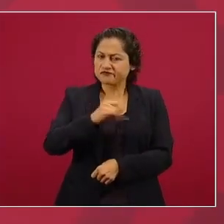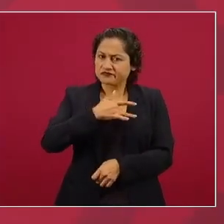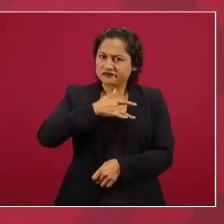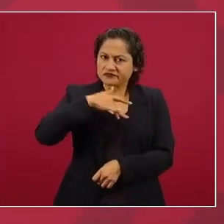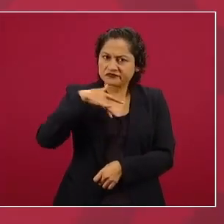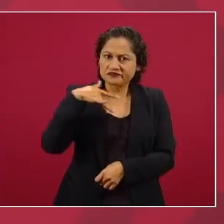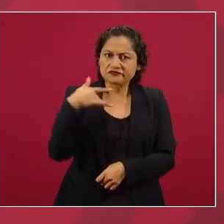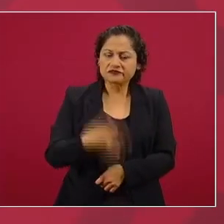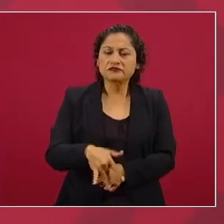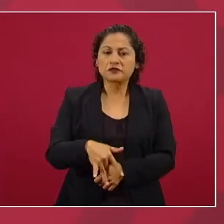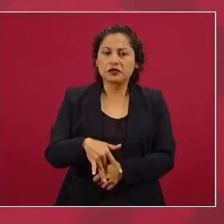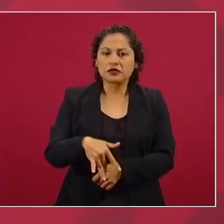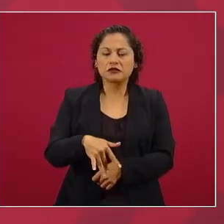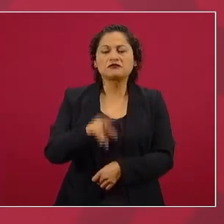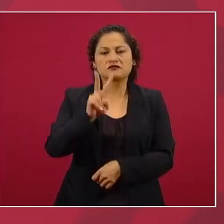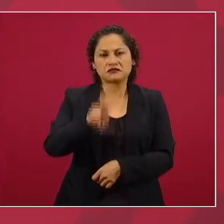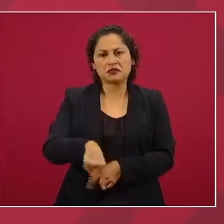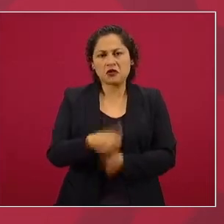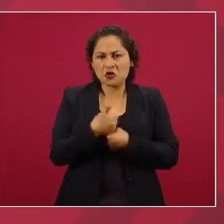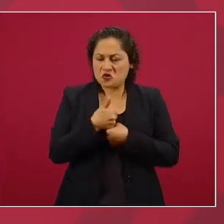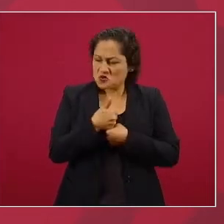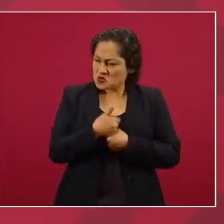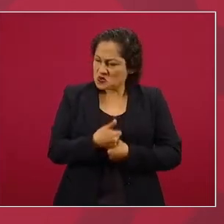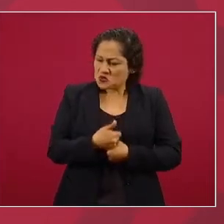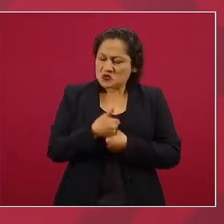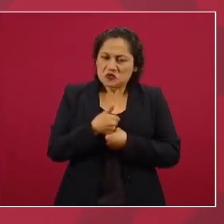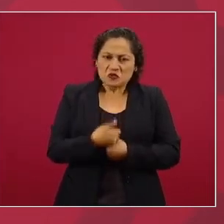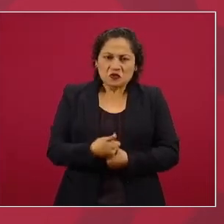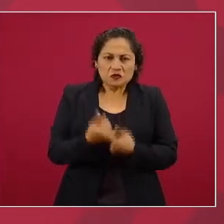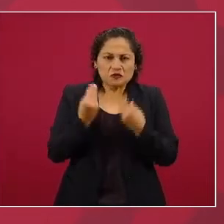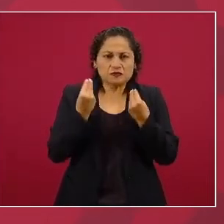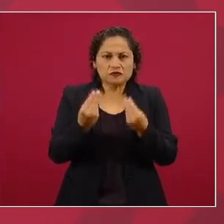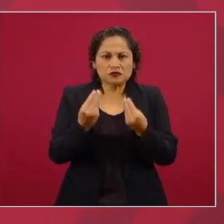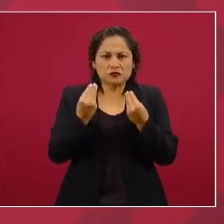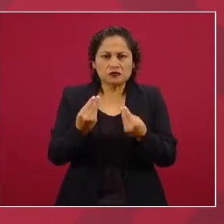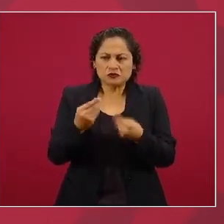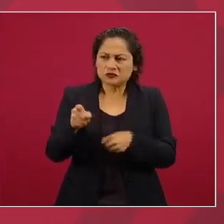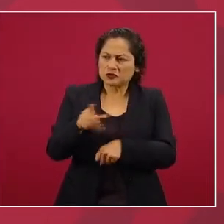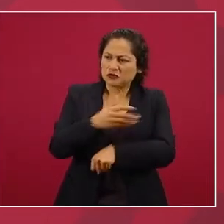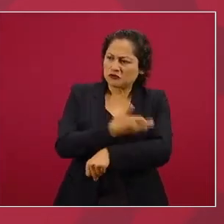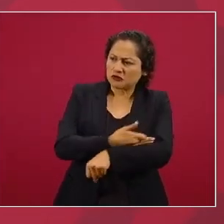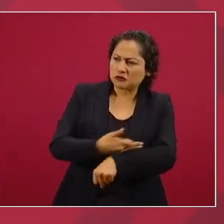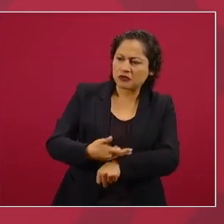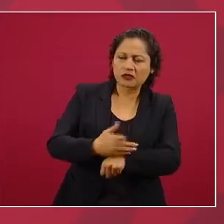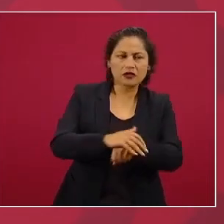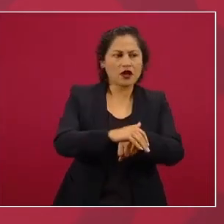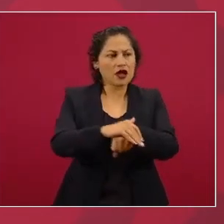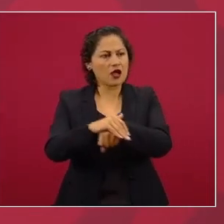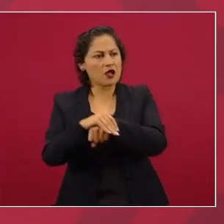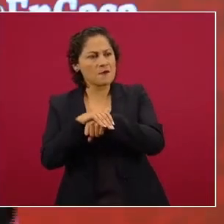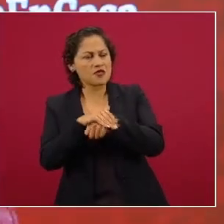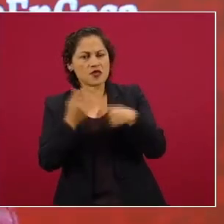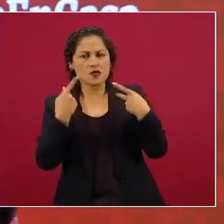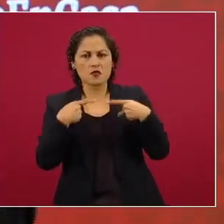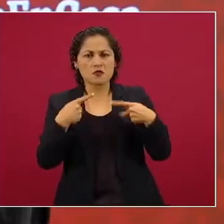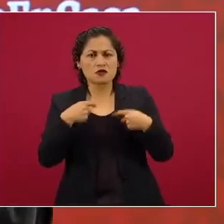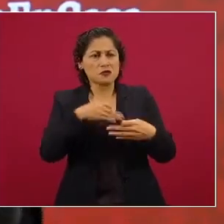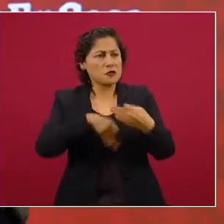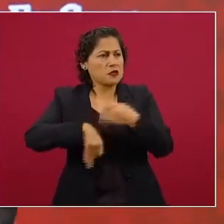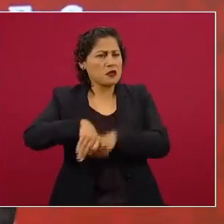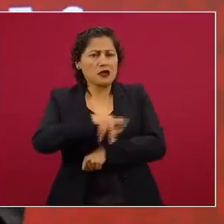es mucho el sufrimiento de amigos, de familiares, de conocidos, todos tenemos